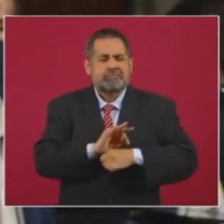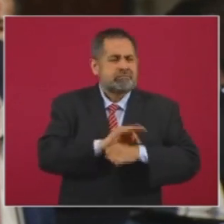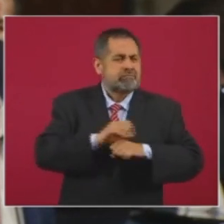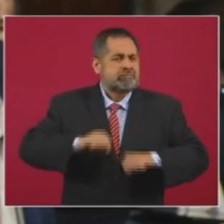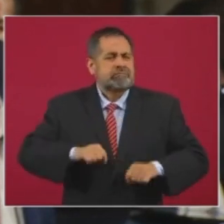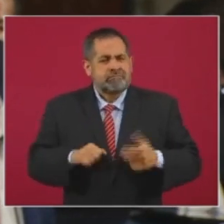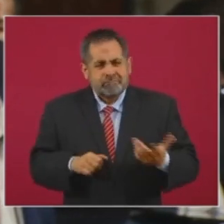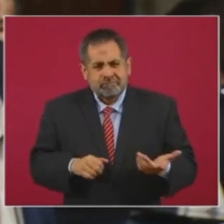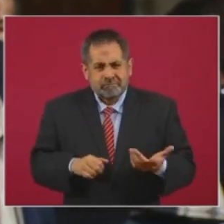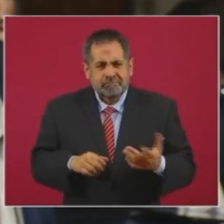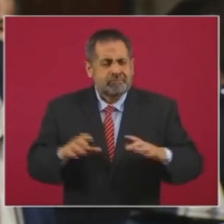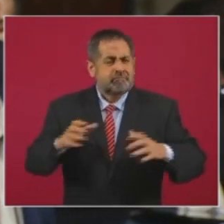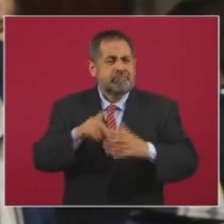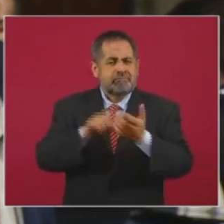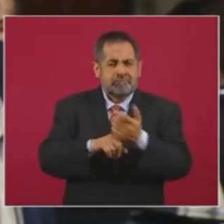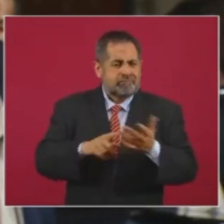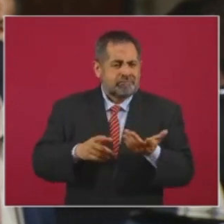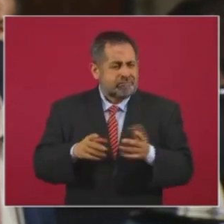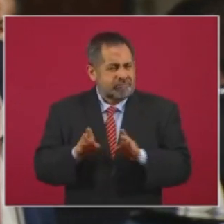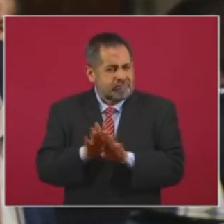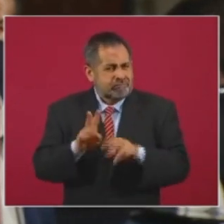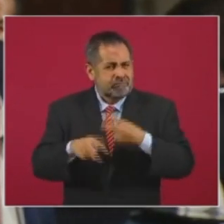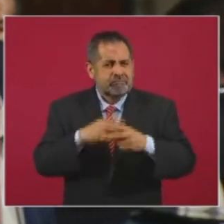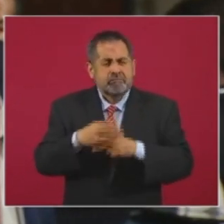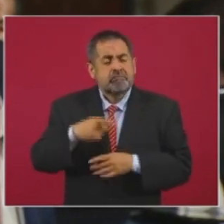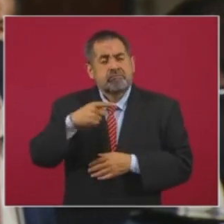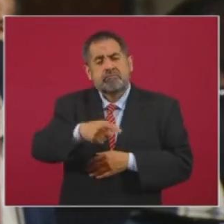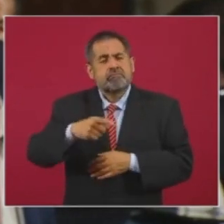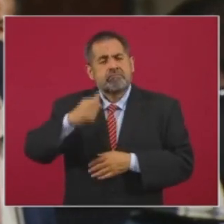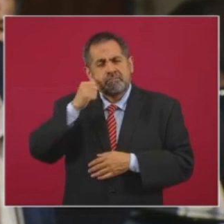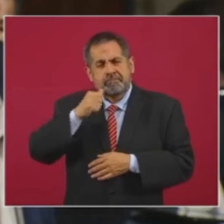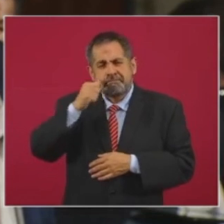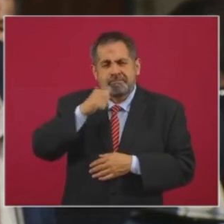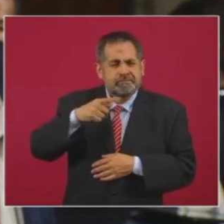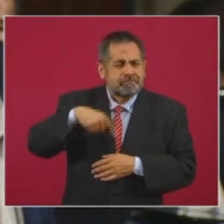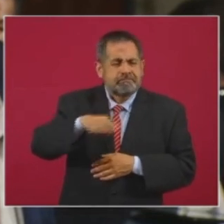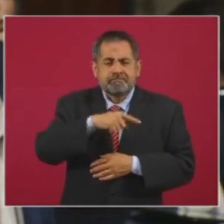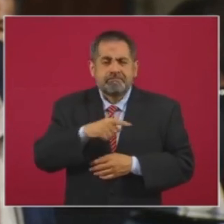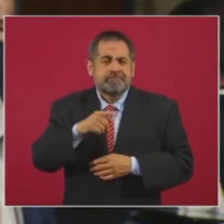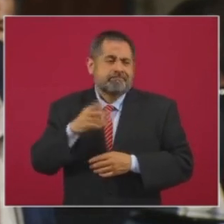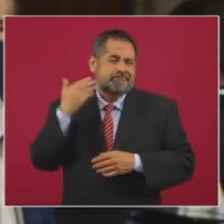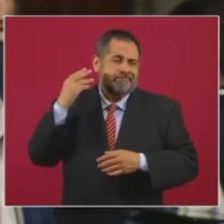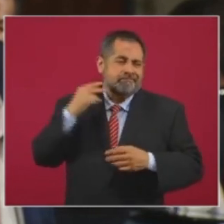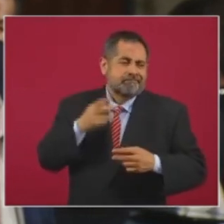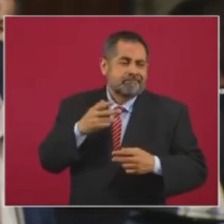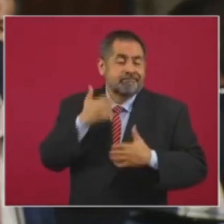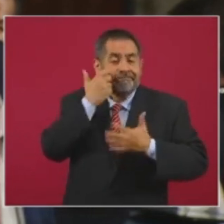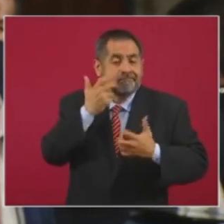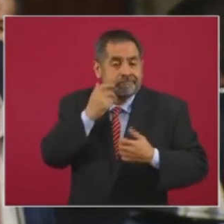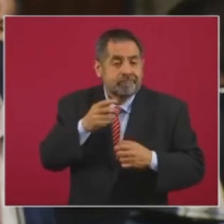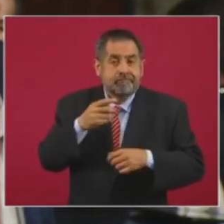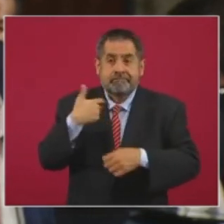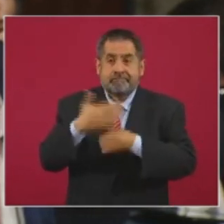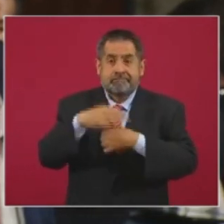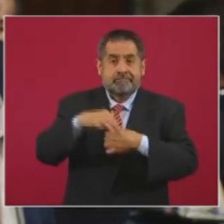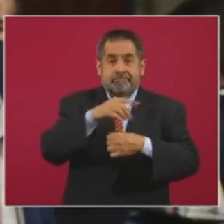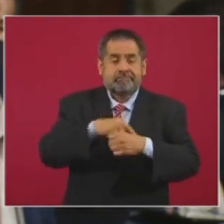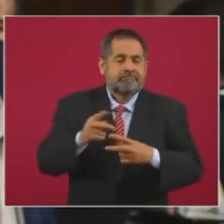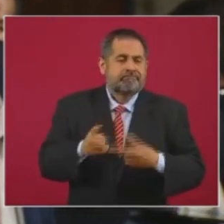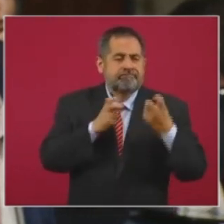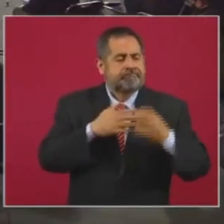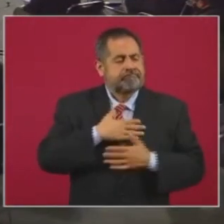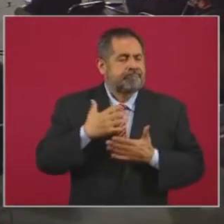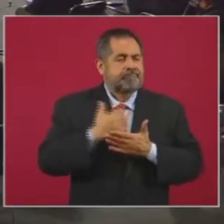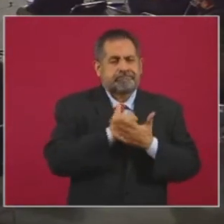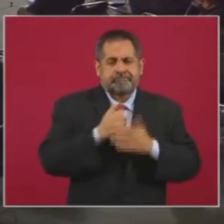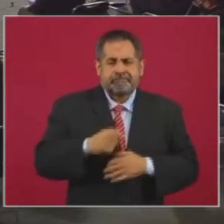estos Morena, frente al PRI gobierno, que ha hecho toda suerte de tapacerías para robarse la elección del 2021. Señor presidente,